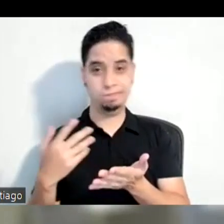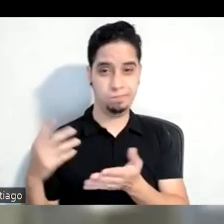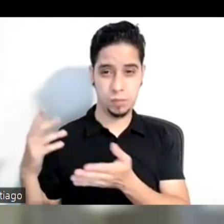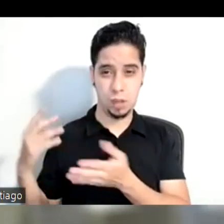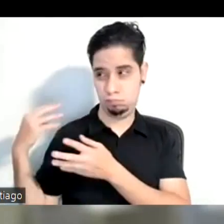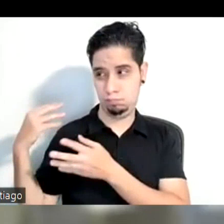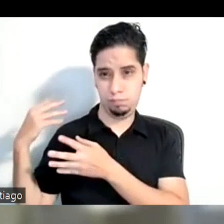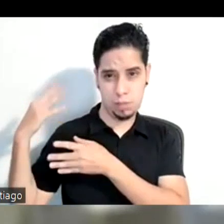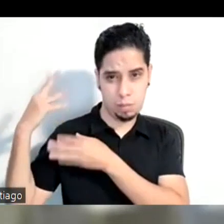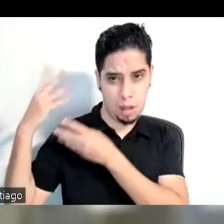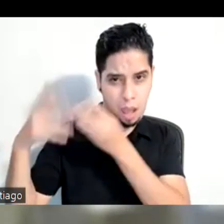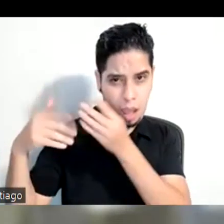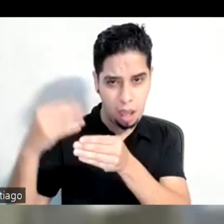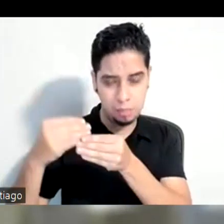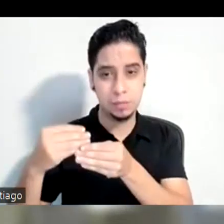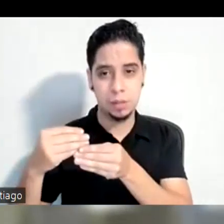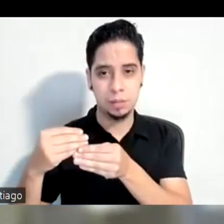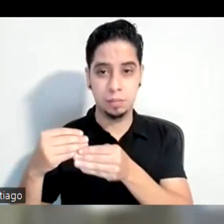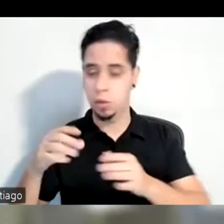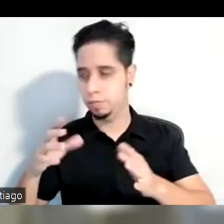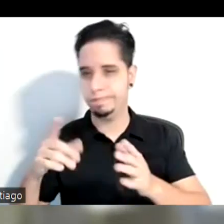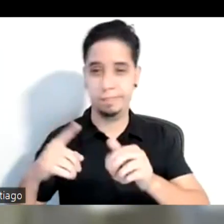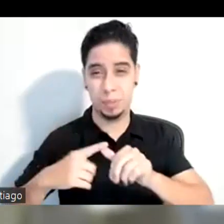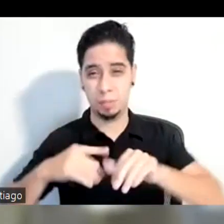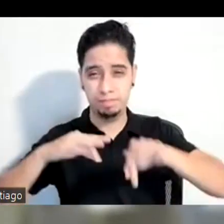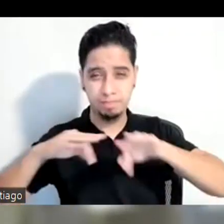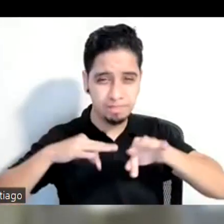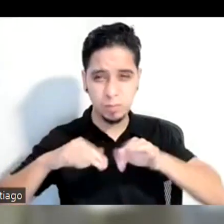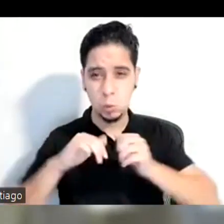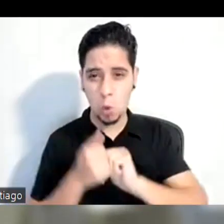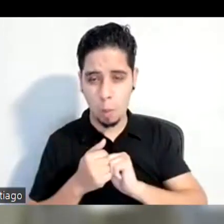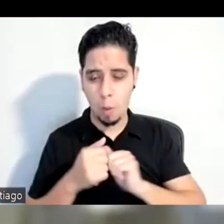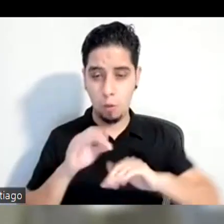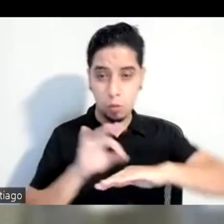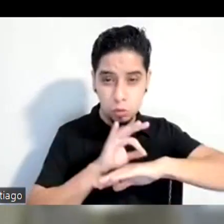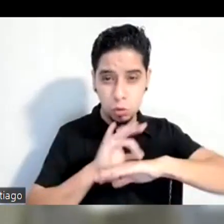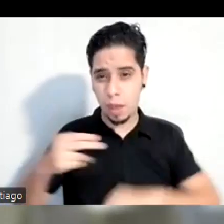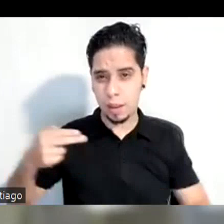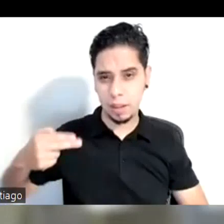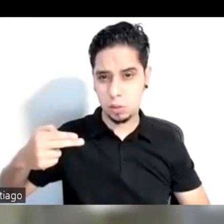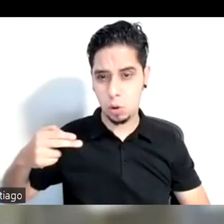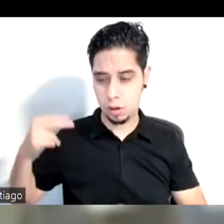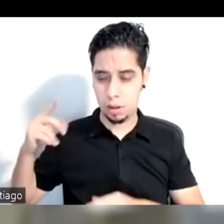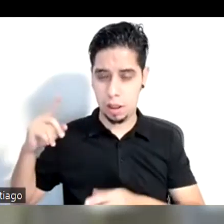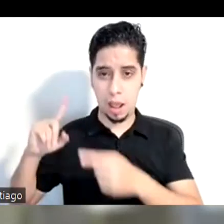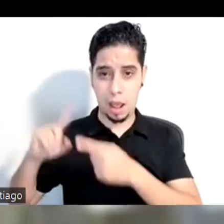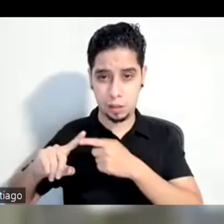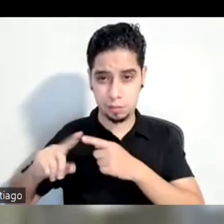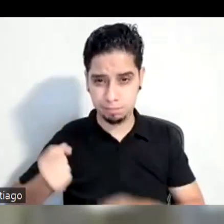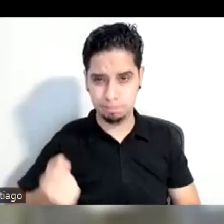bueno, primero estábamos hablando de cómo funciona, cómo ha sido la historia, ¿no? Hasta de llegar a lo que conocemos ahora